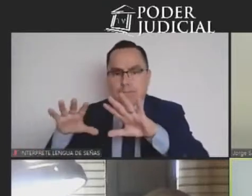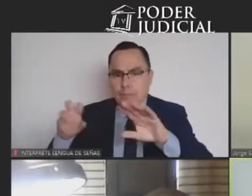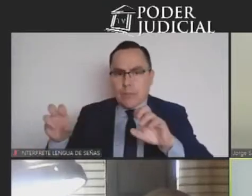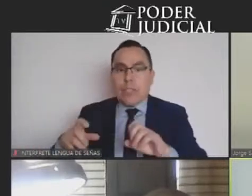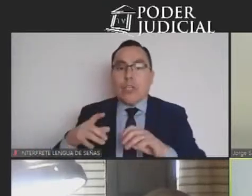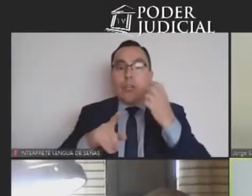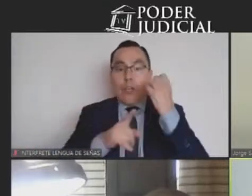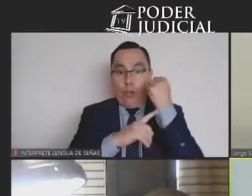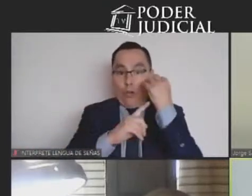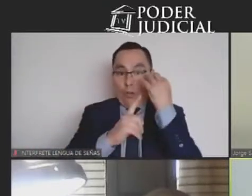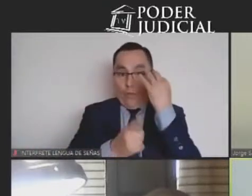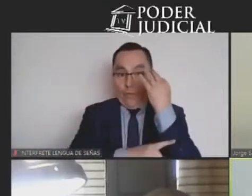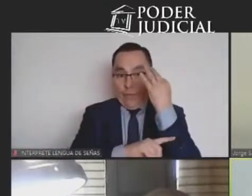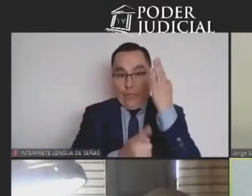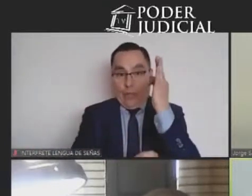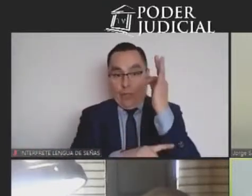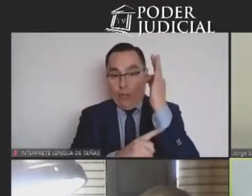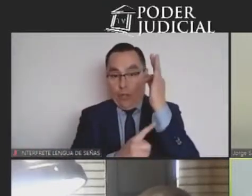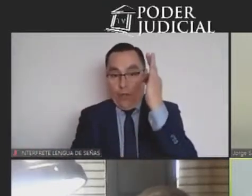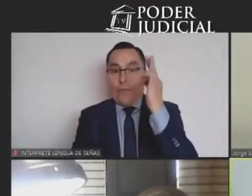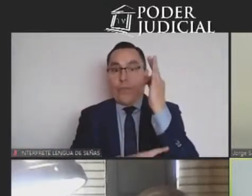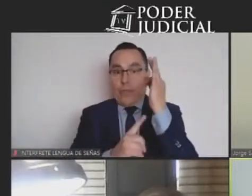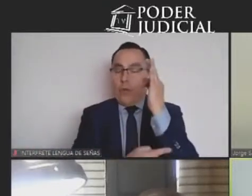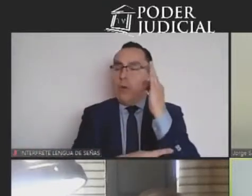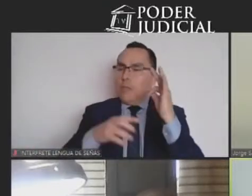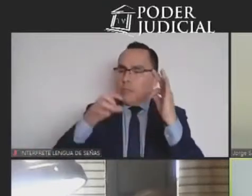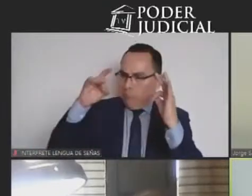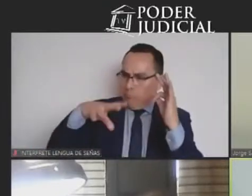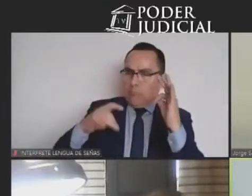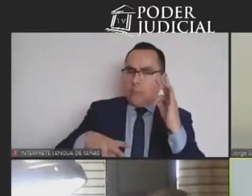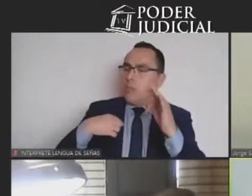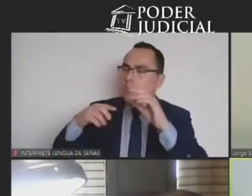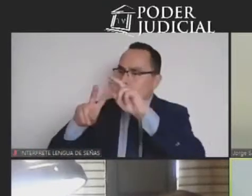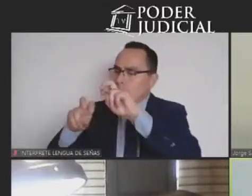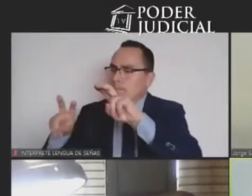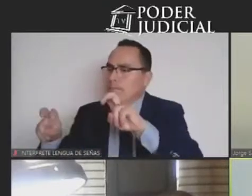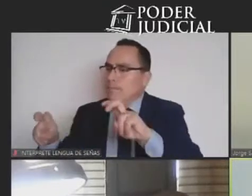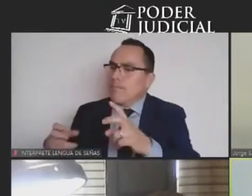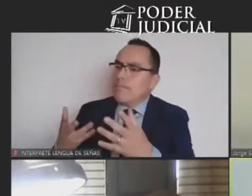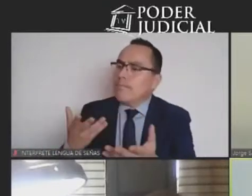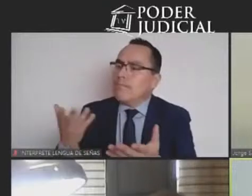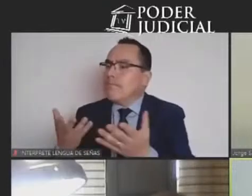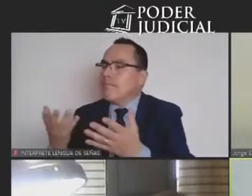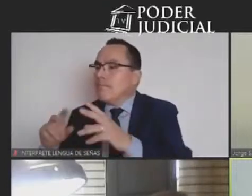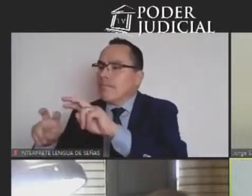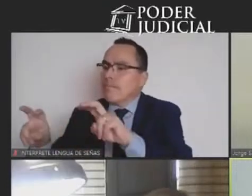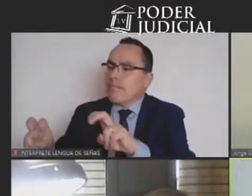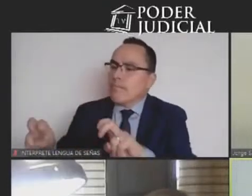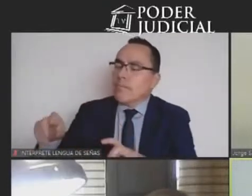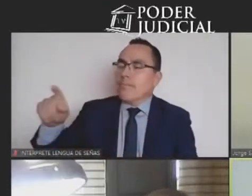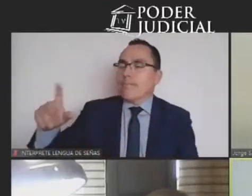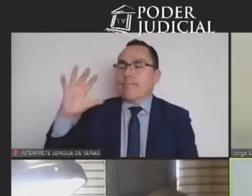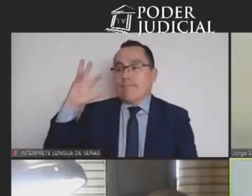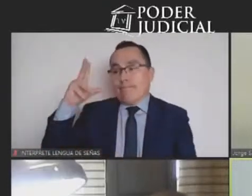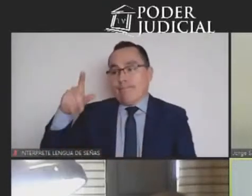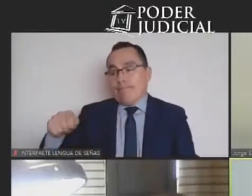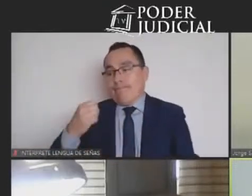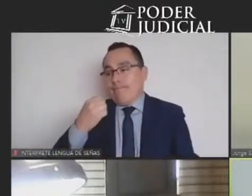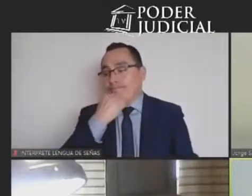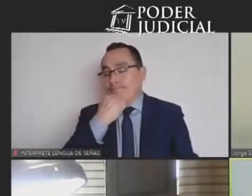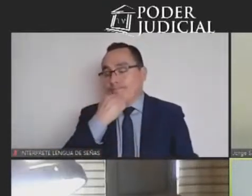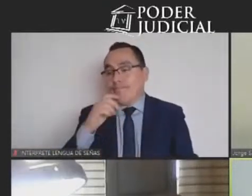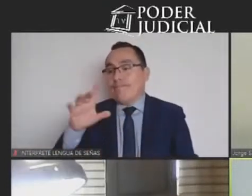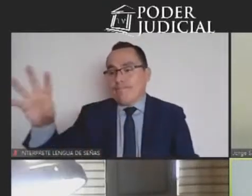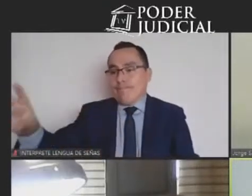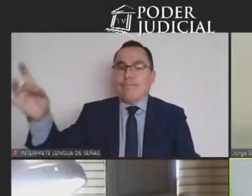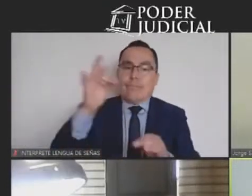tengan los medios y la tranquilidad para dedicarse a investigar esto, y que haya una aplicación